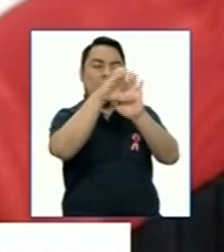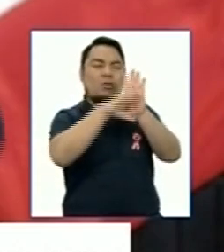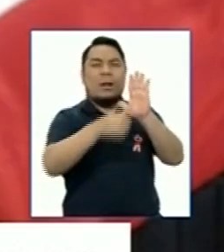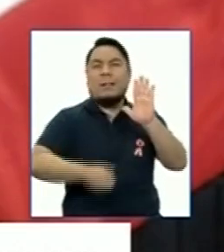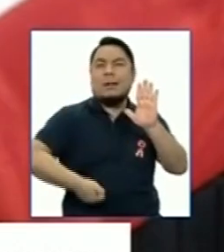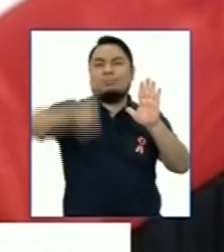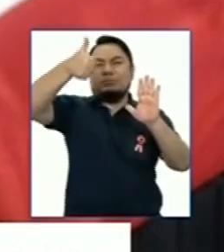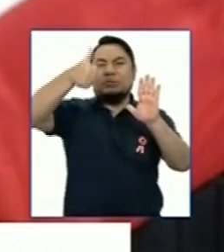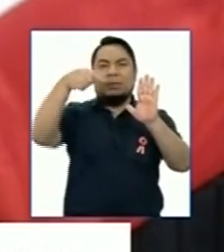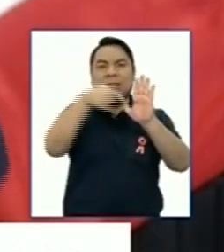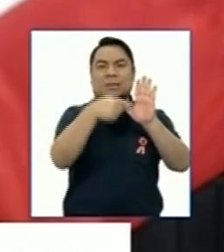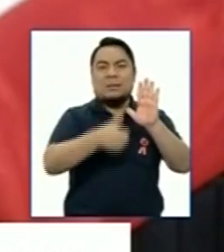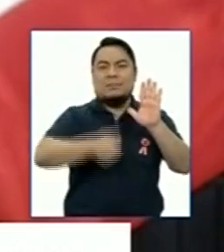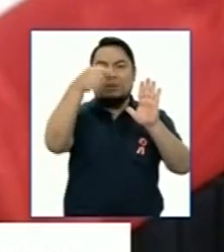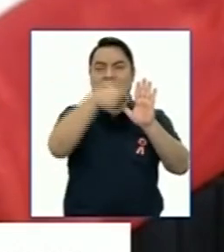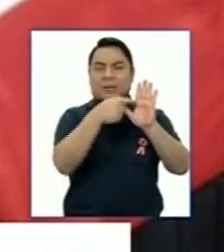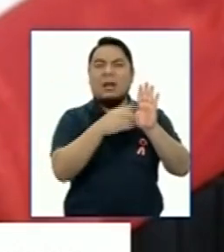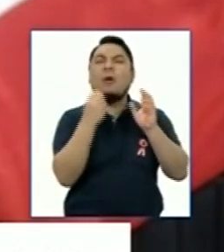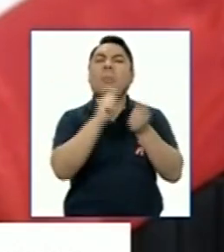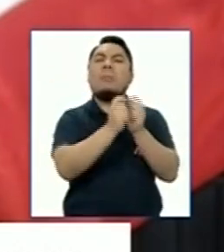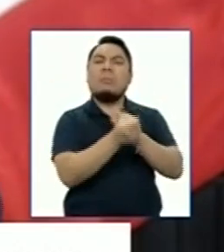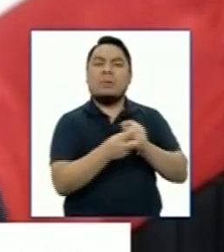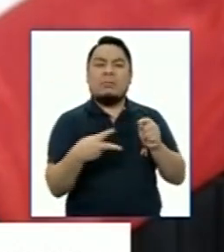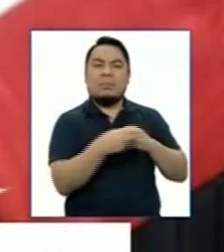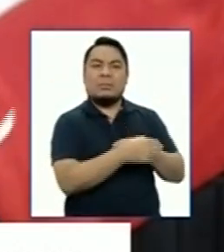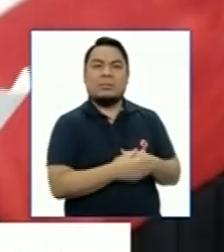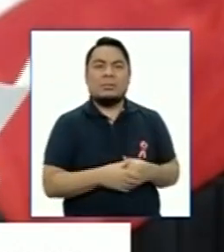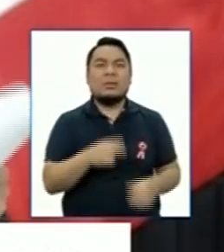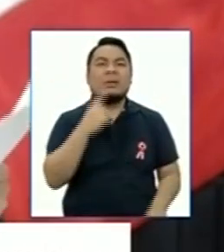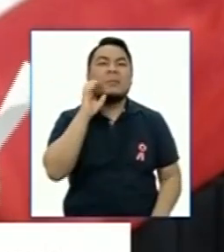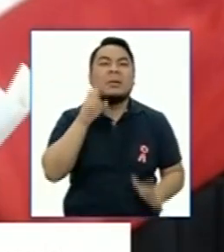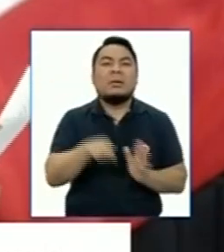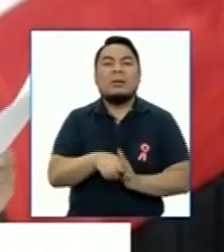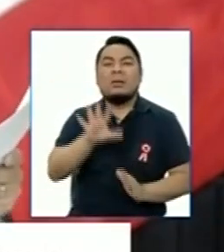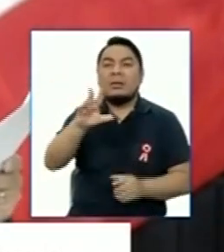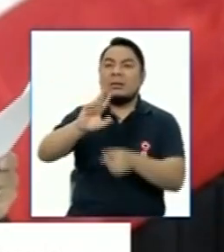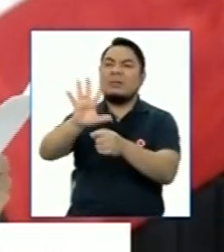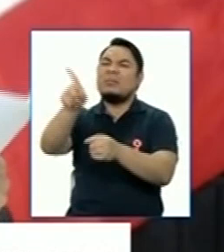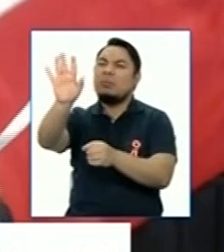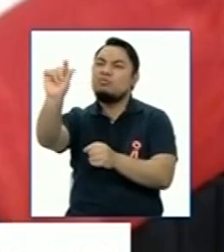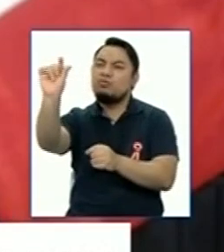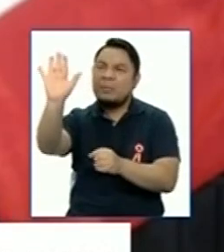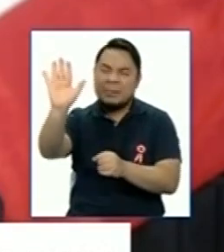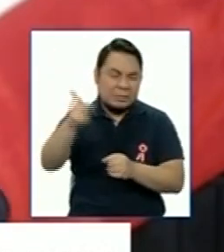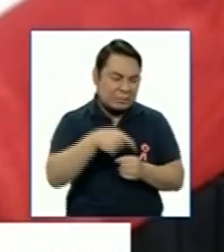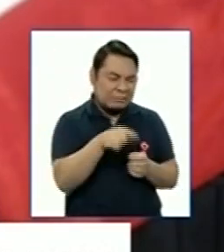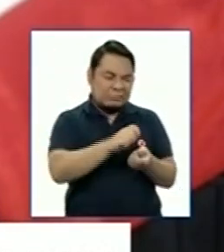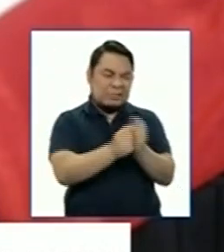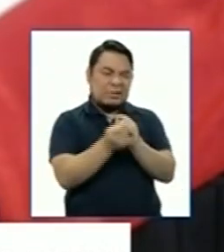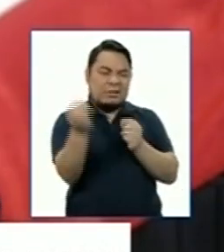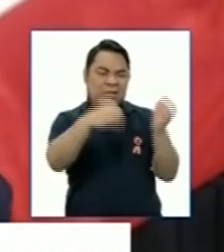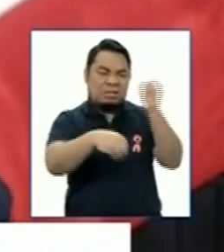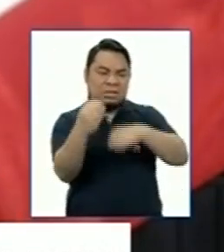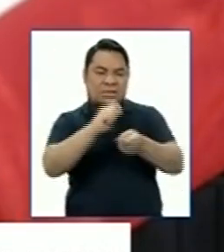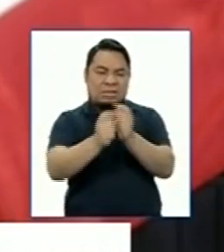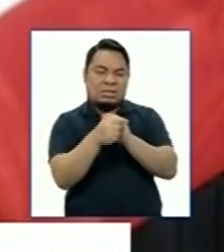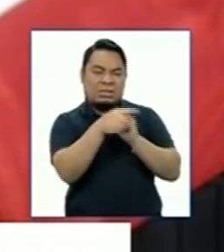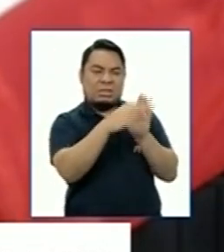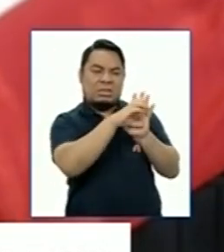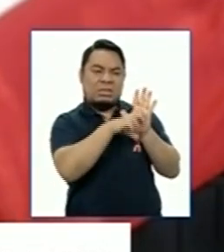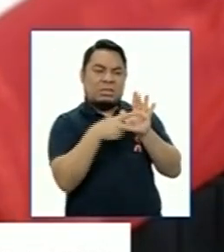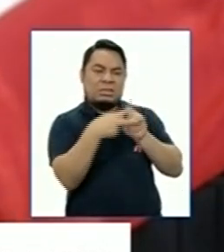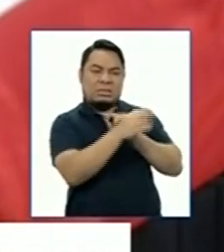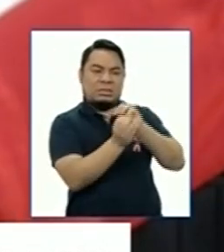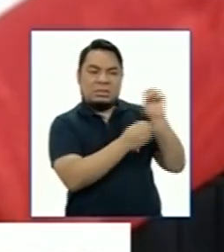institucional debería pues fue establecerse un puente de diálogo mucho más fluido para todos los demás temas ahora recordemos